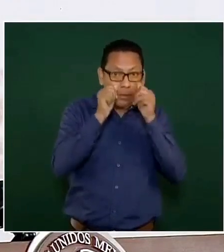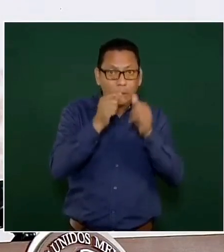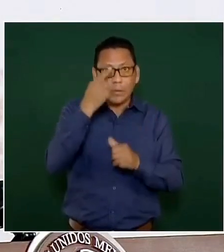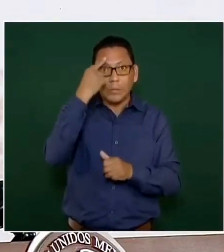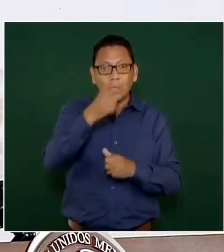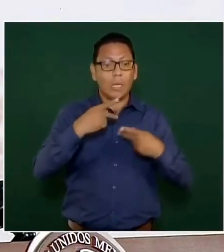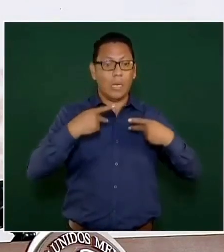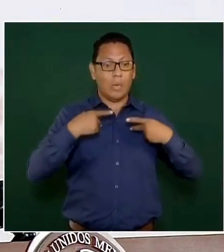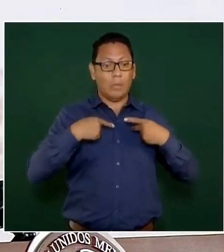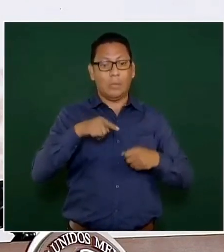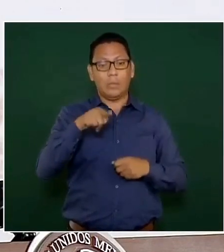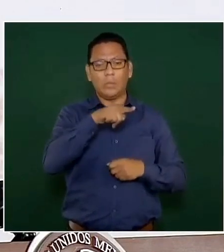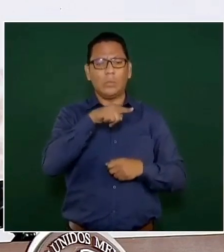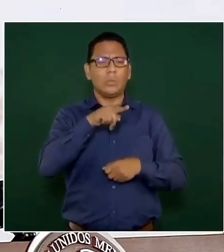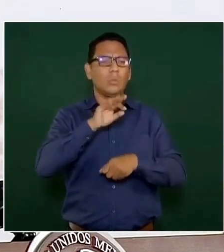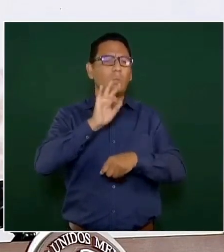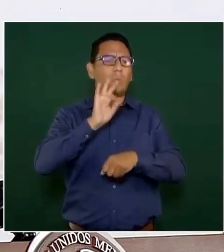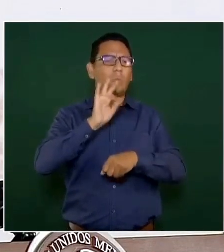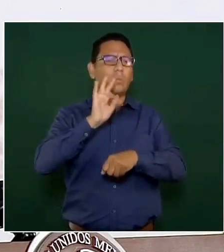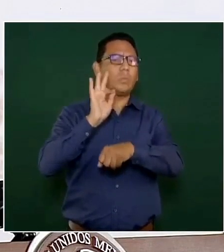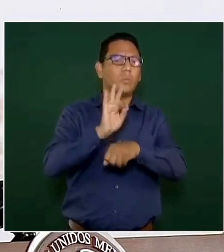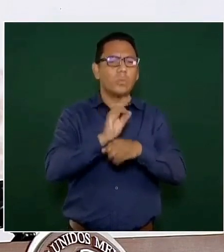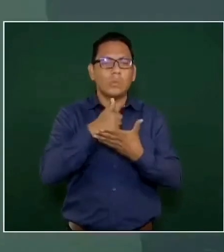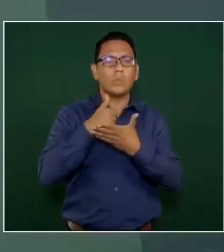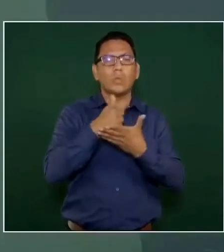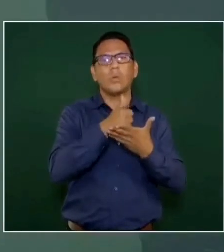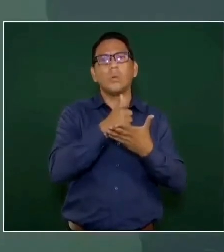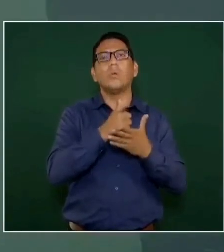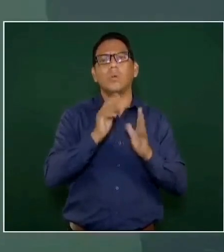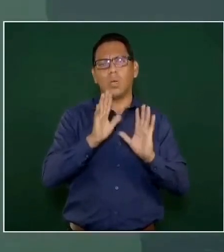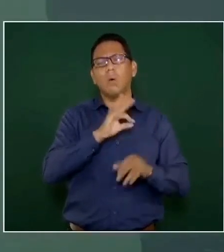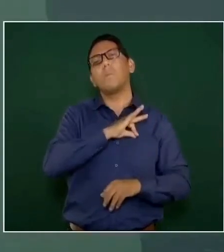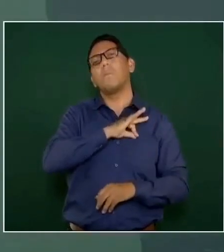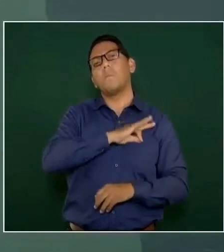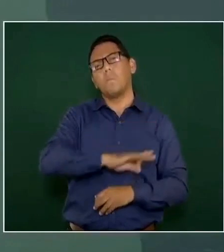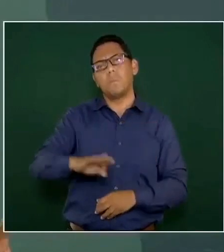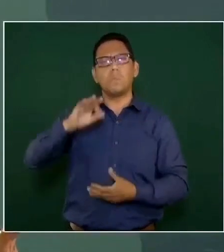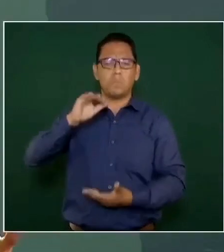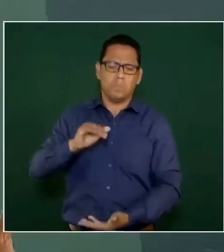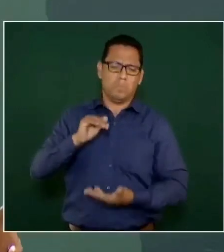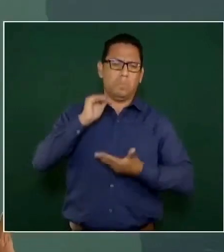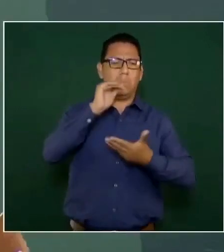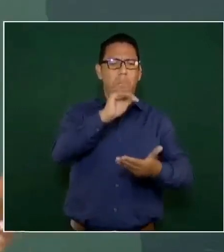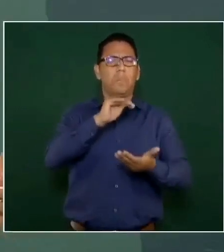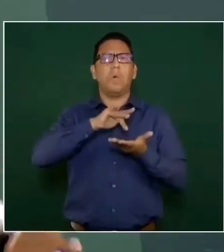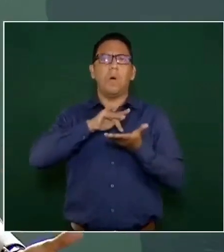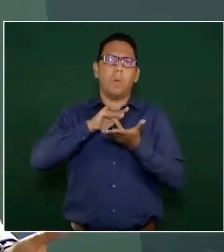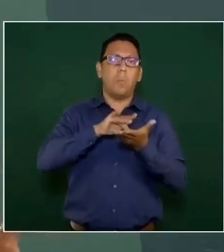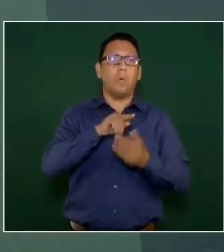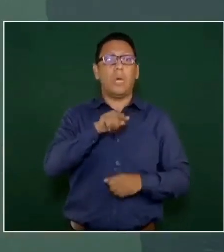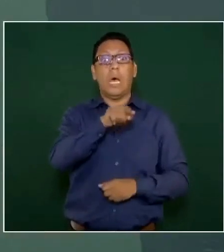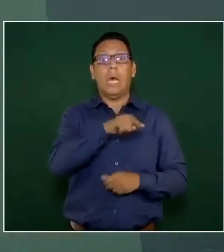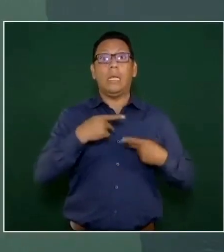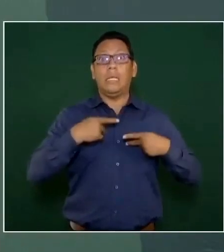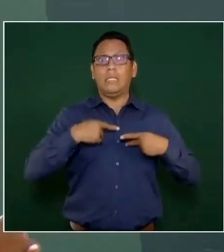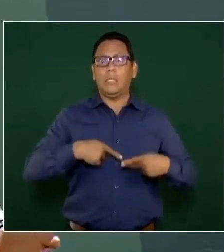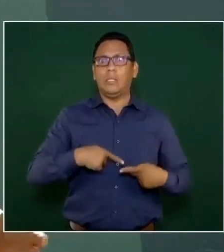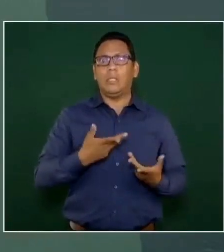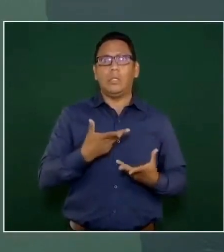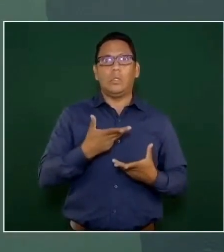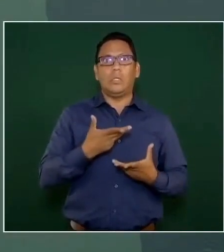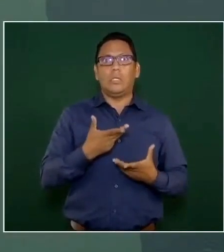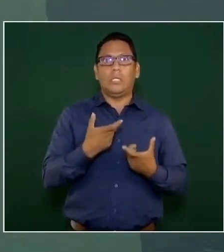a las personas ahí. Pudimos entregar apoyos para aquellas personas que ya no tenían recursos y